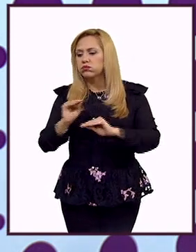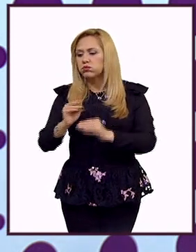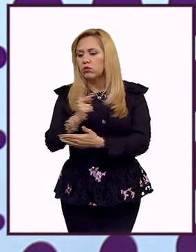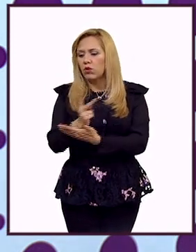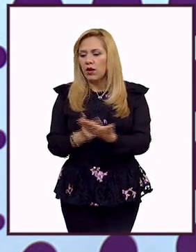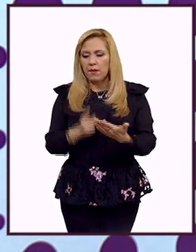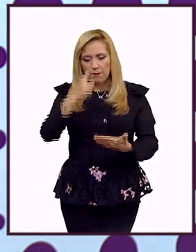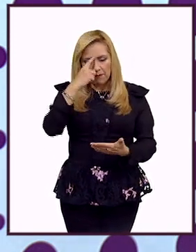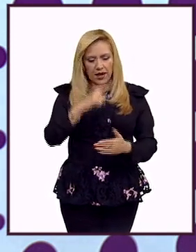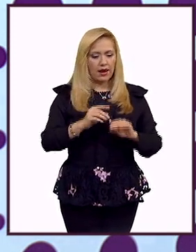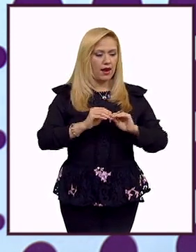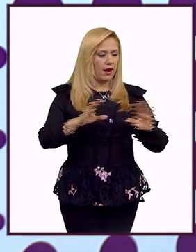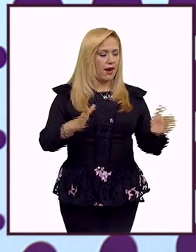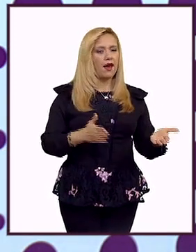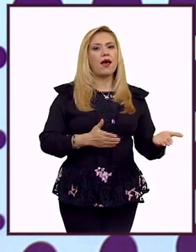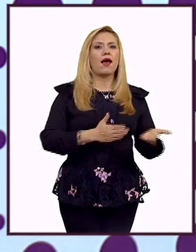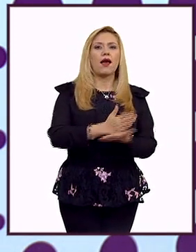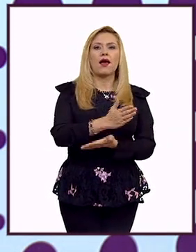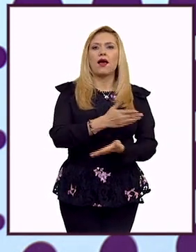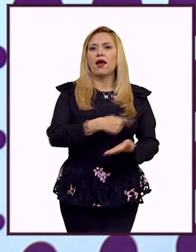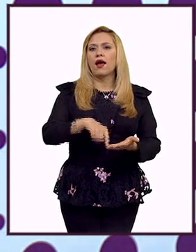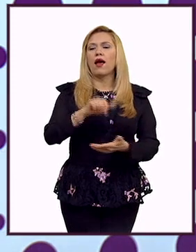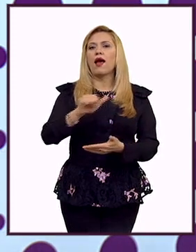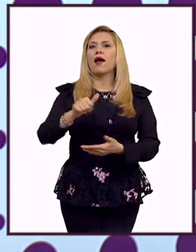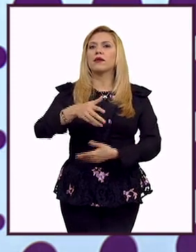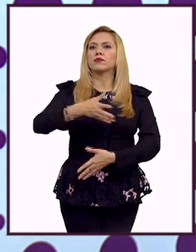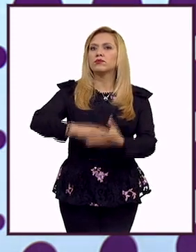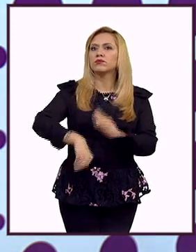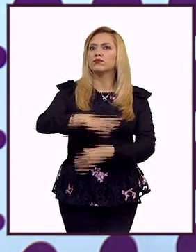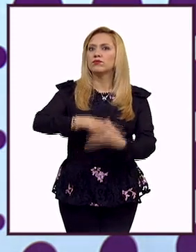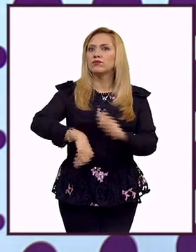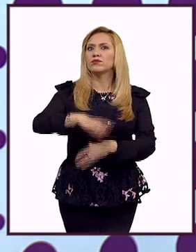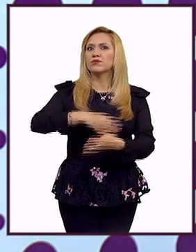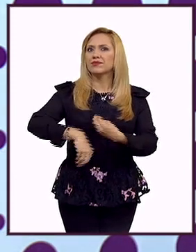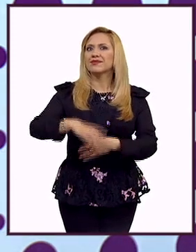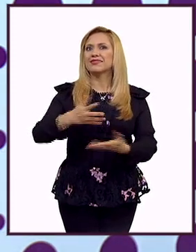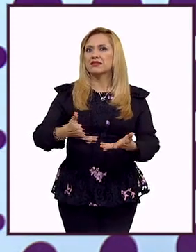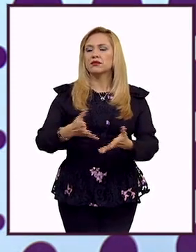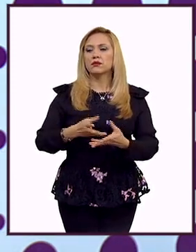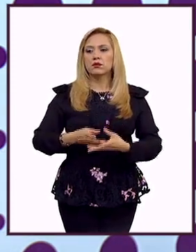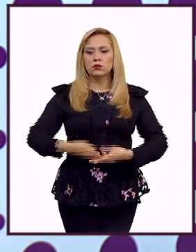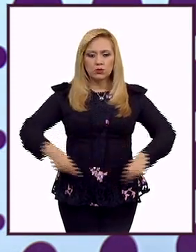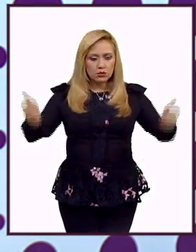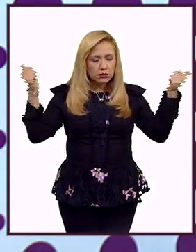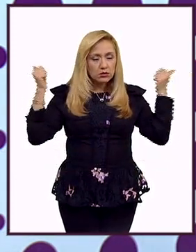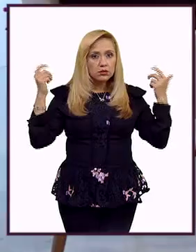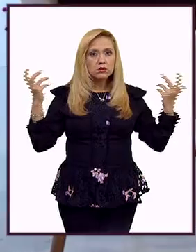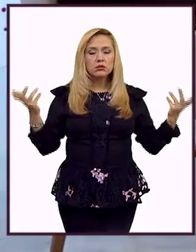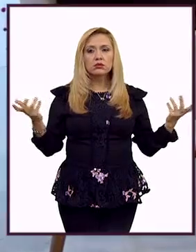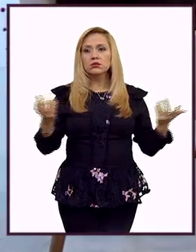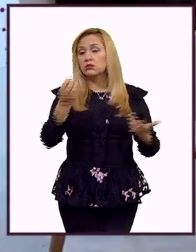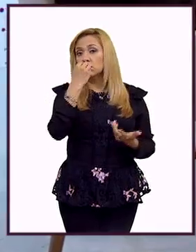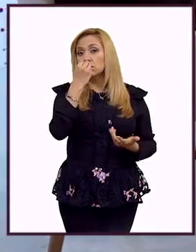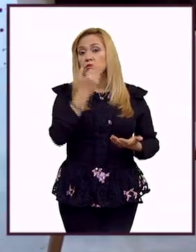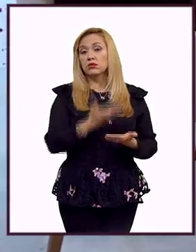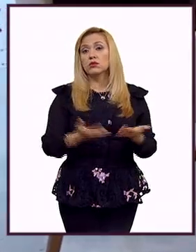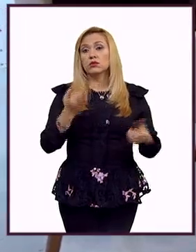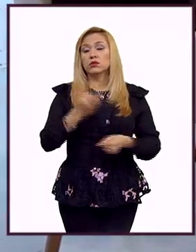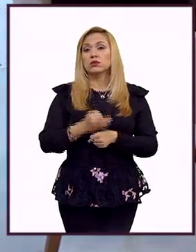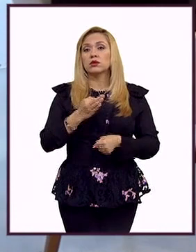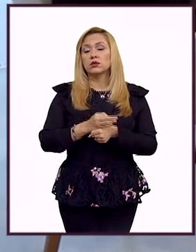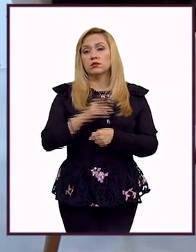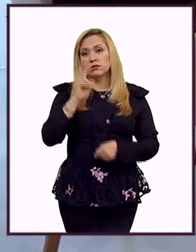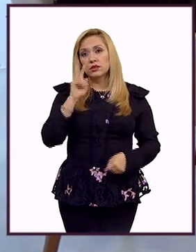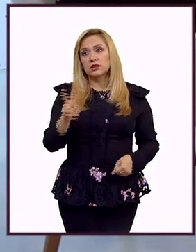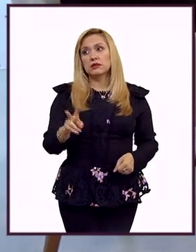haya también el acceso a mercados sostenibles. Si bien pues, esta relación de los sistemas alimentarios actualmente lo tenemos que ver de